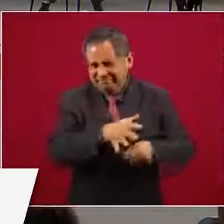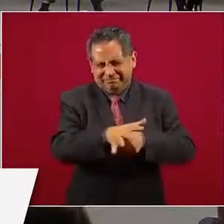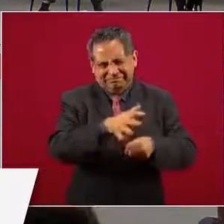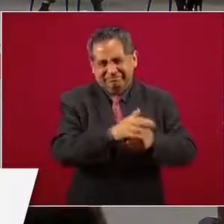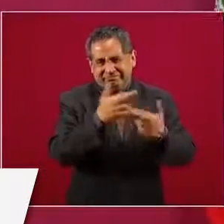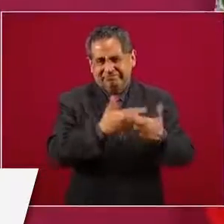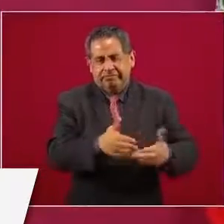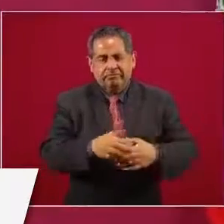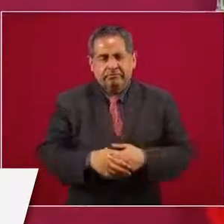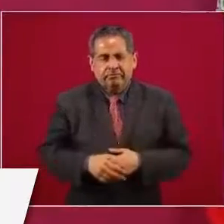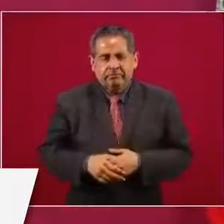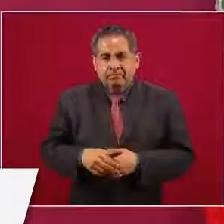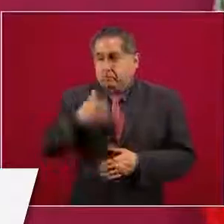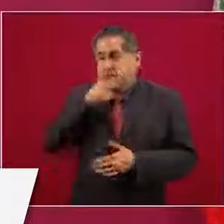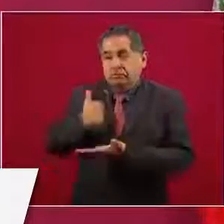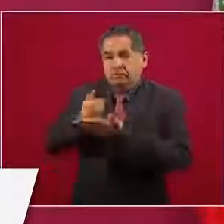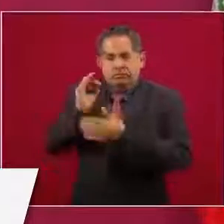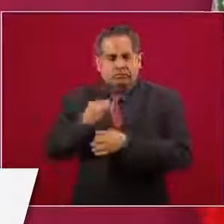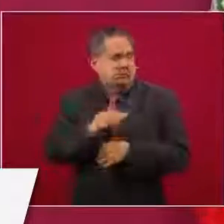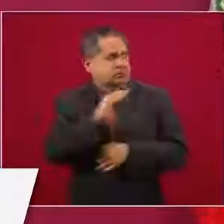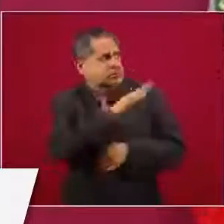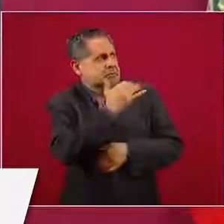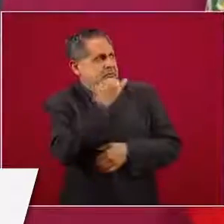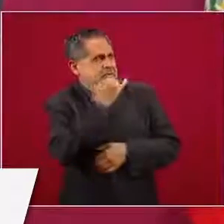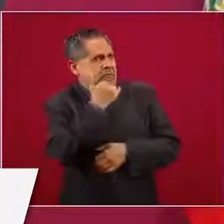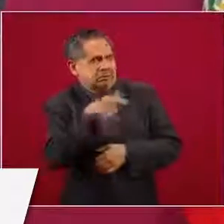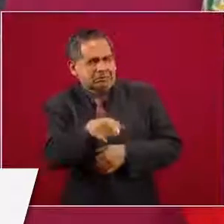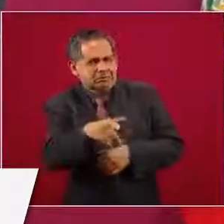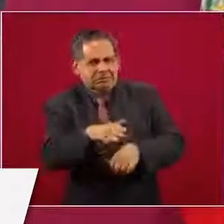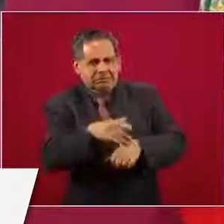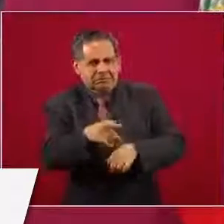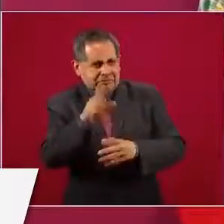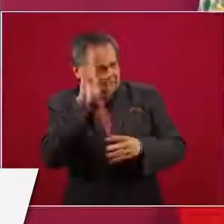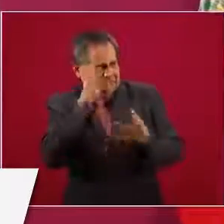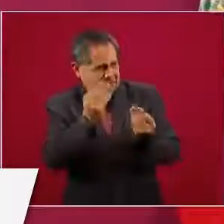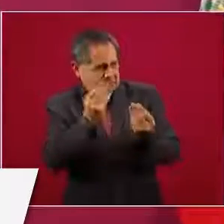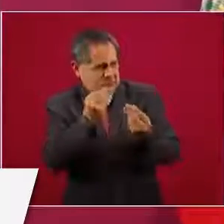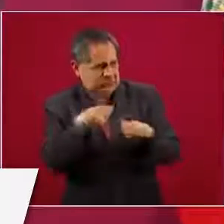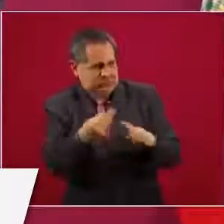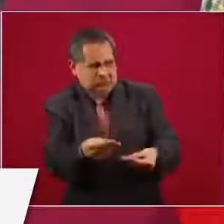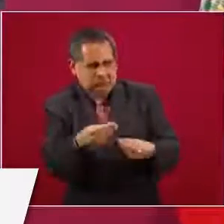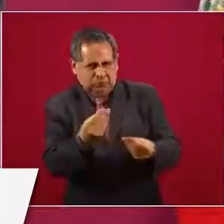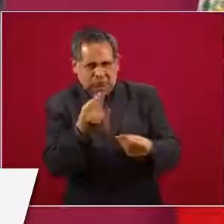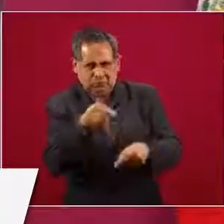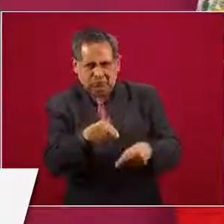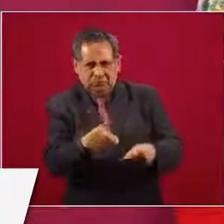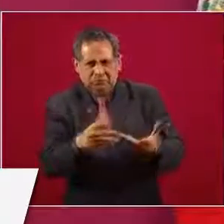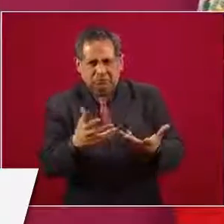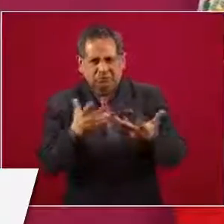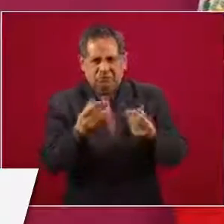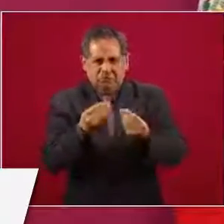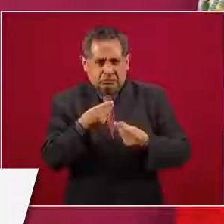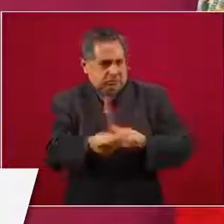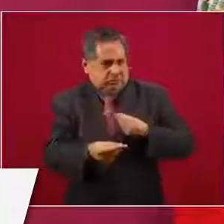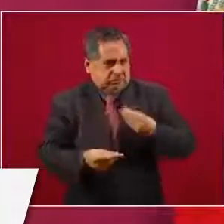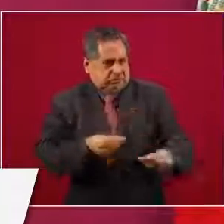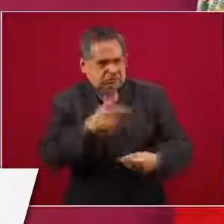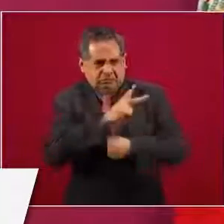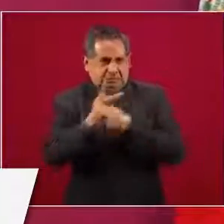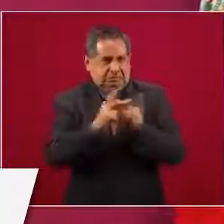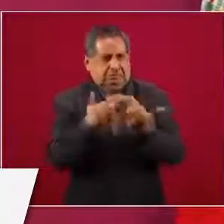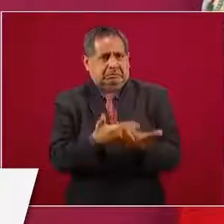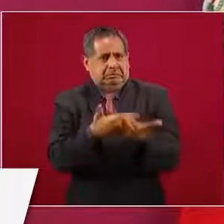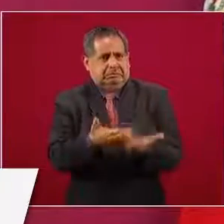Dicen que le dijo su ayudante al señor: oiga, se le está pasando la mano, le estamos dando mucho a este